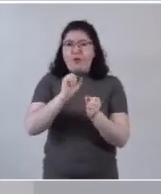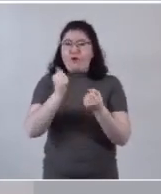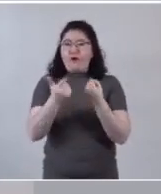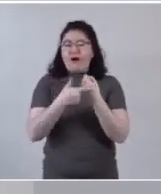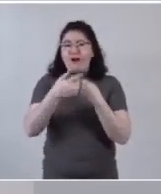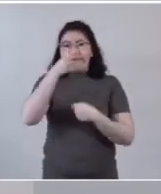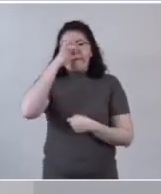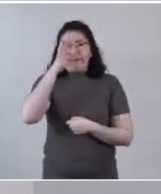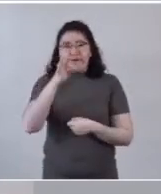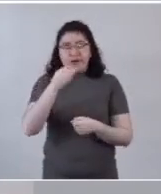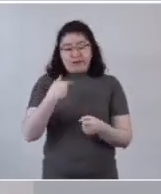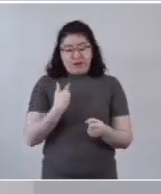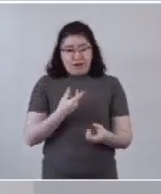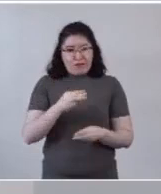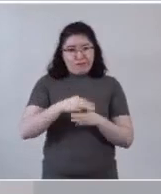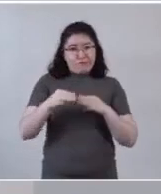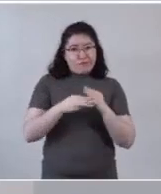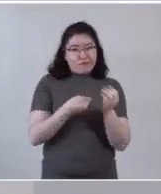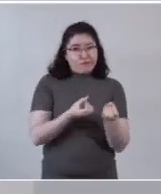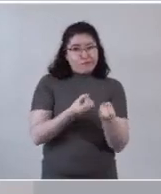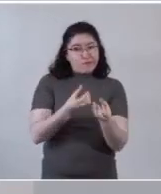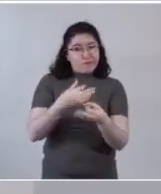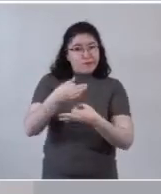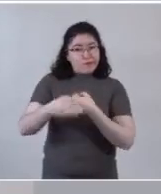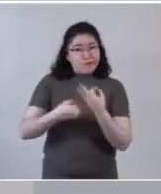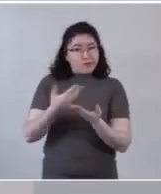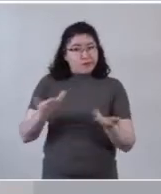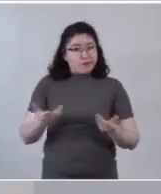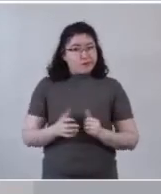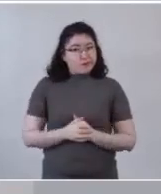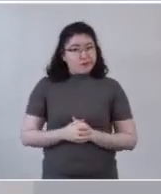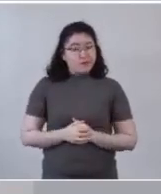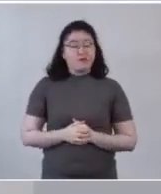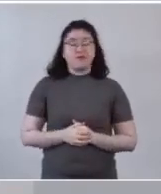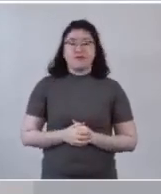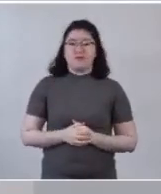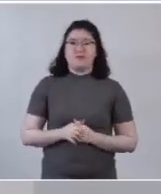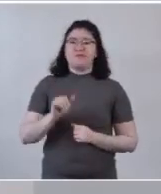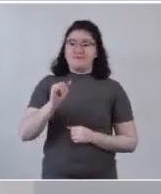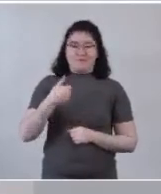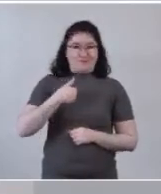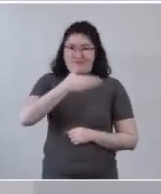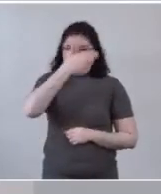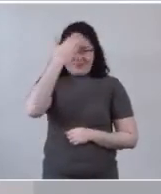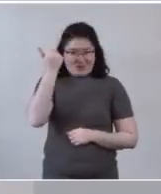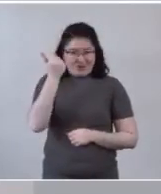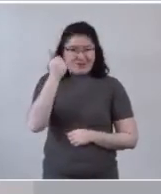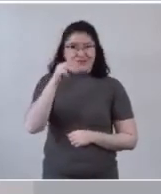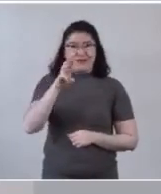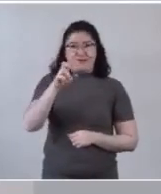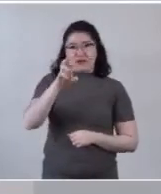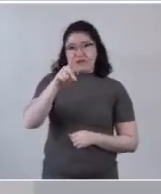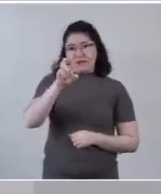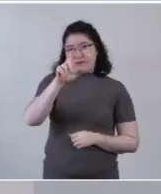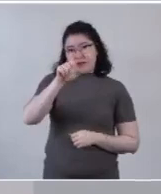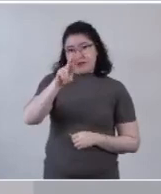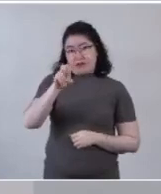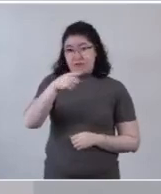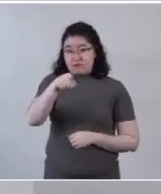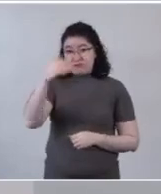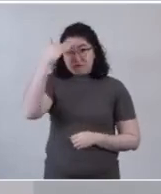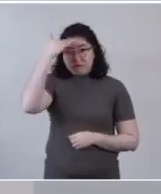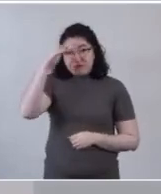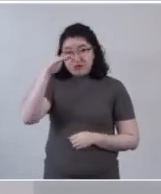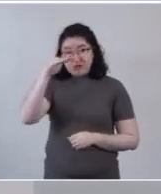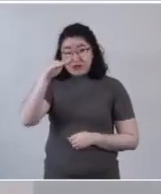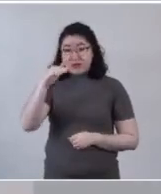que lleguen estos suministros? Sí, no sé si Maximiliano de Relaciones Exteriores, subsecretario, tengas el dato